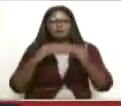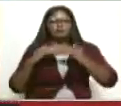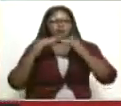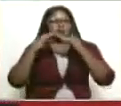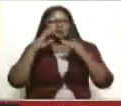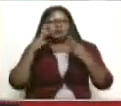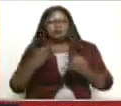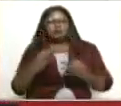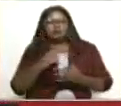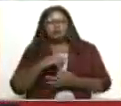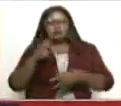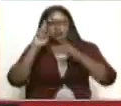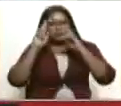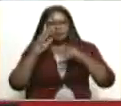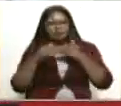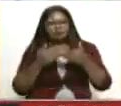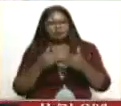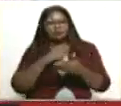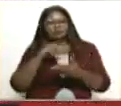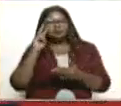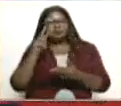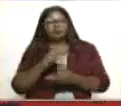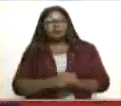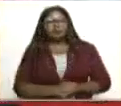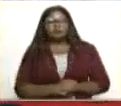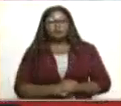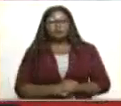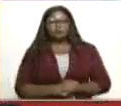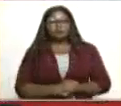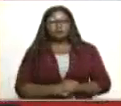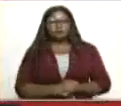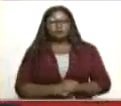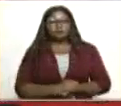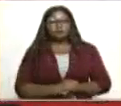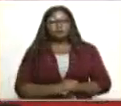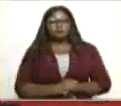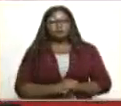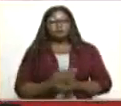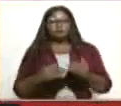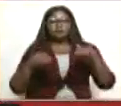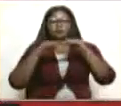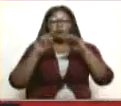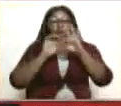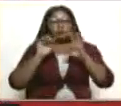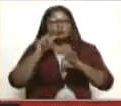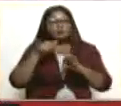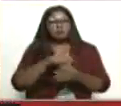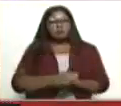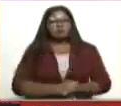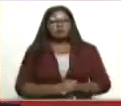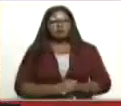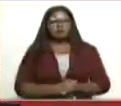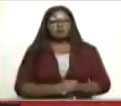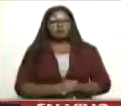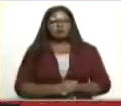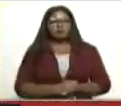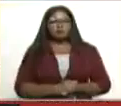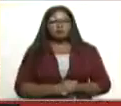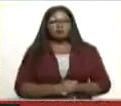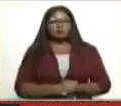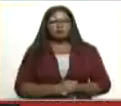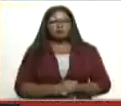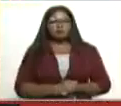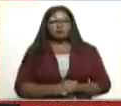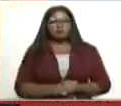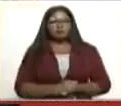que respete y potencie las diferencias que nos enriquecen como seres humanos. Ahora,